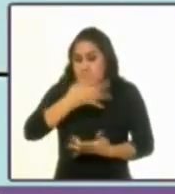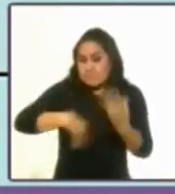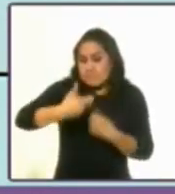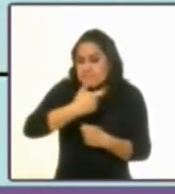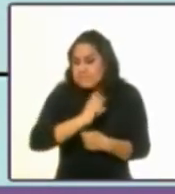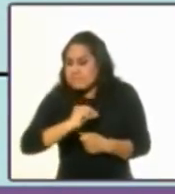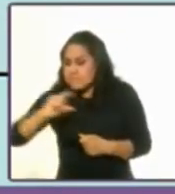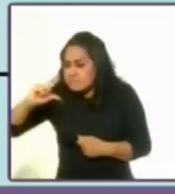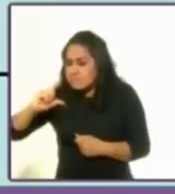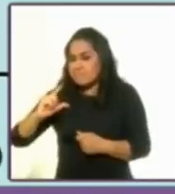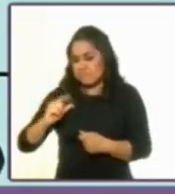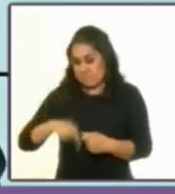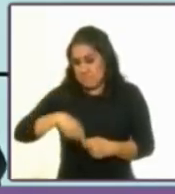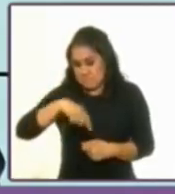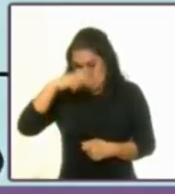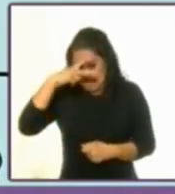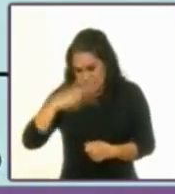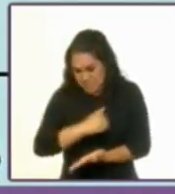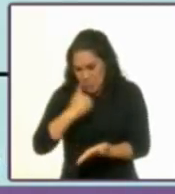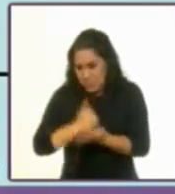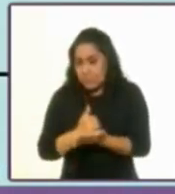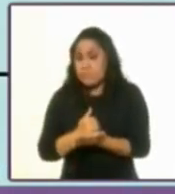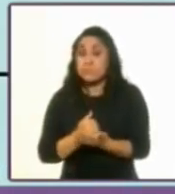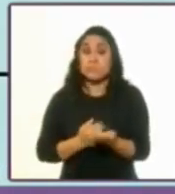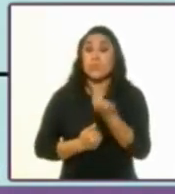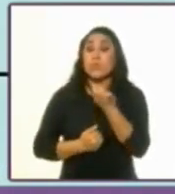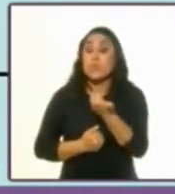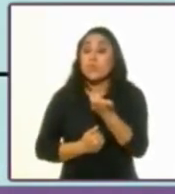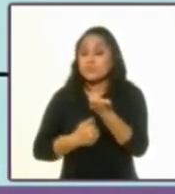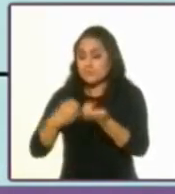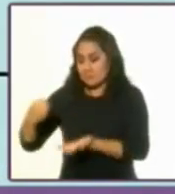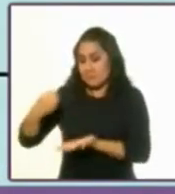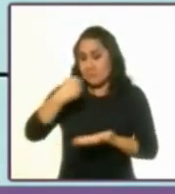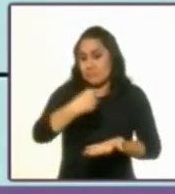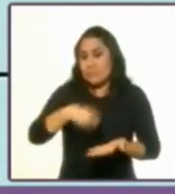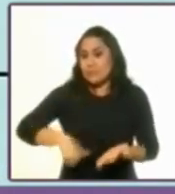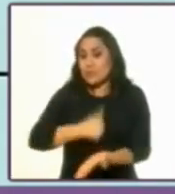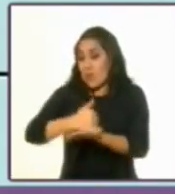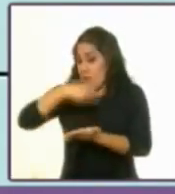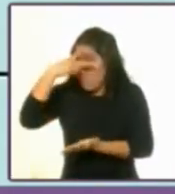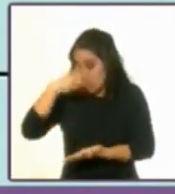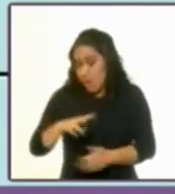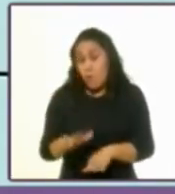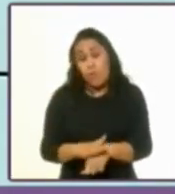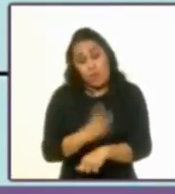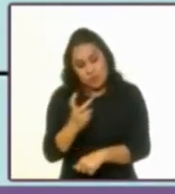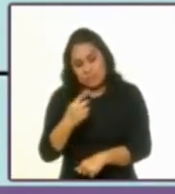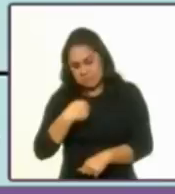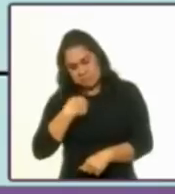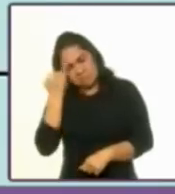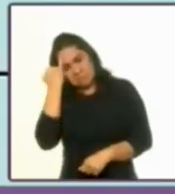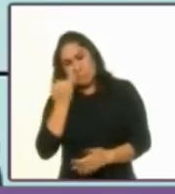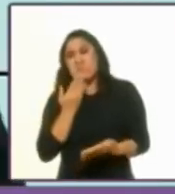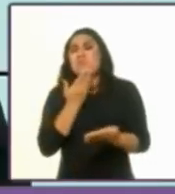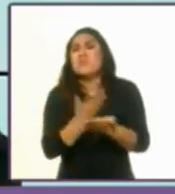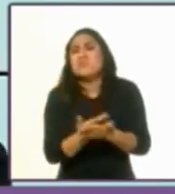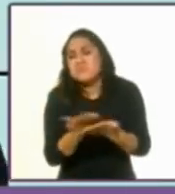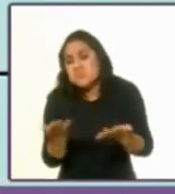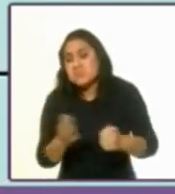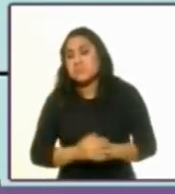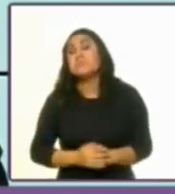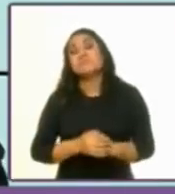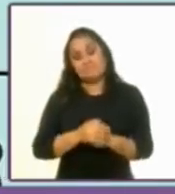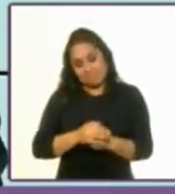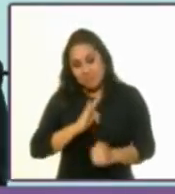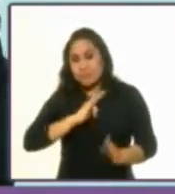economía de la ciudad de mexico es el presupuesto del gobierno de la ciudad de mexico por lo tanto lo que yo propongo es la